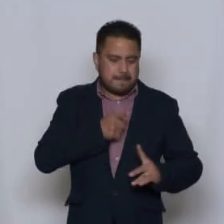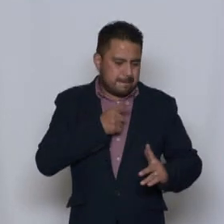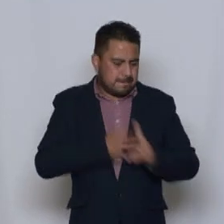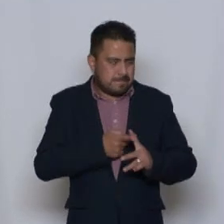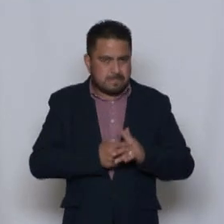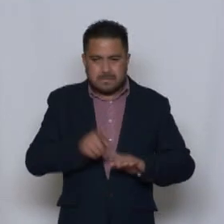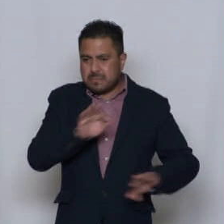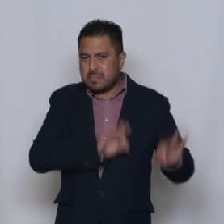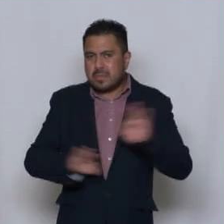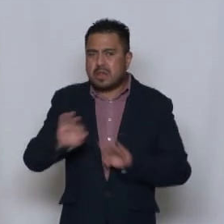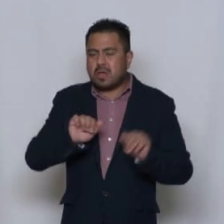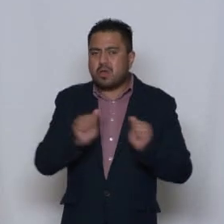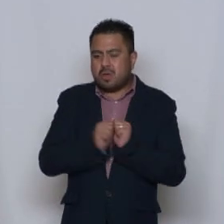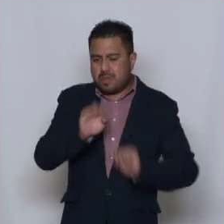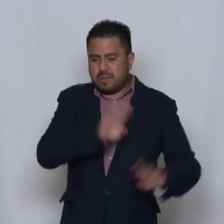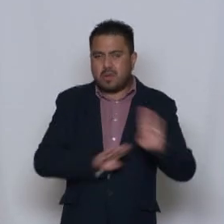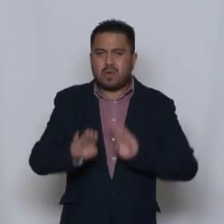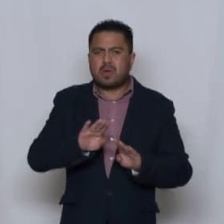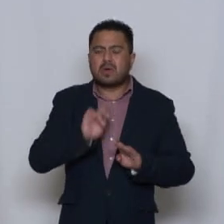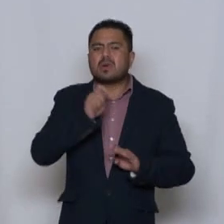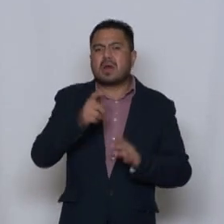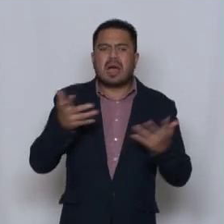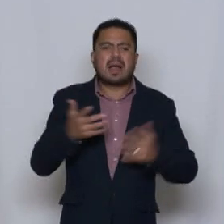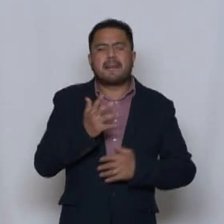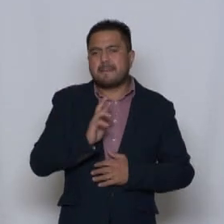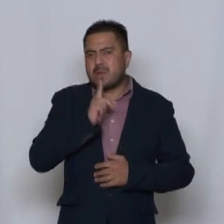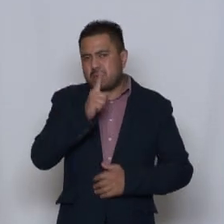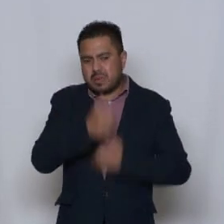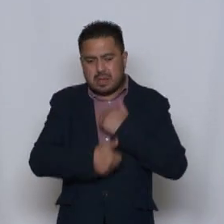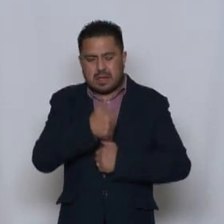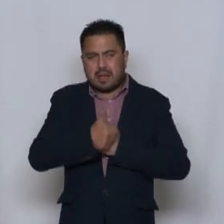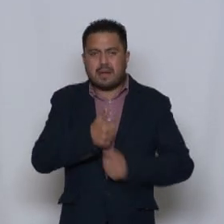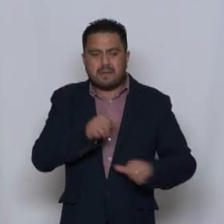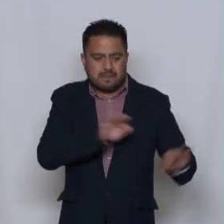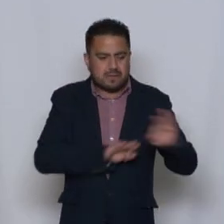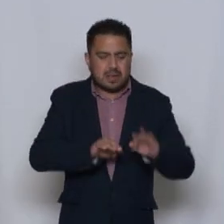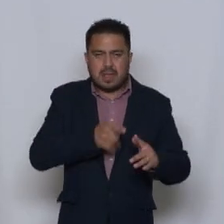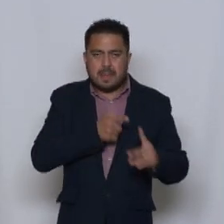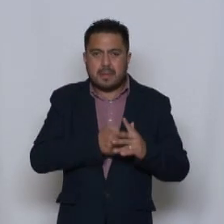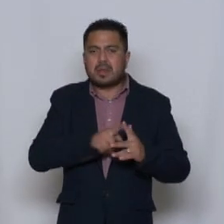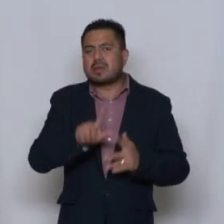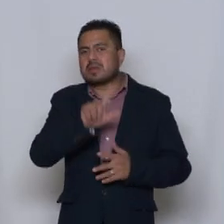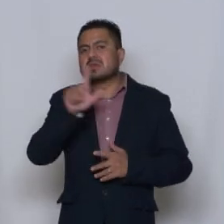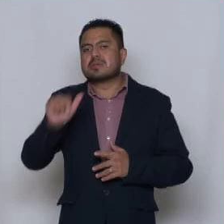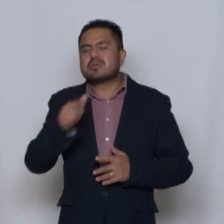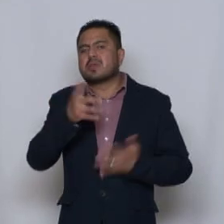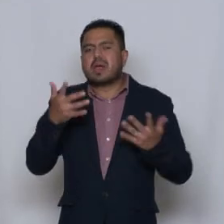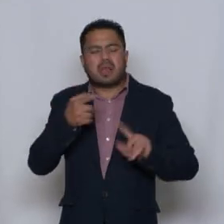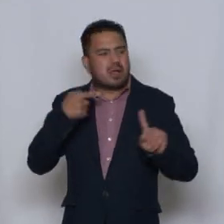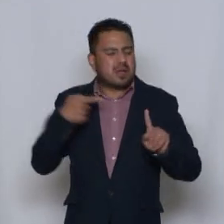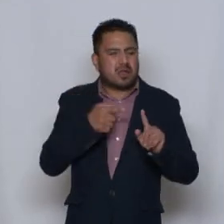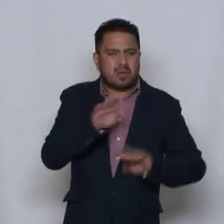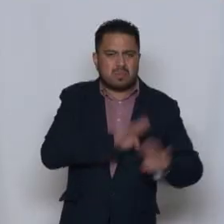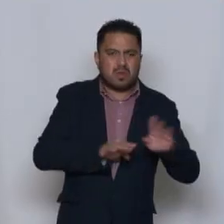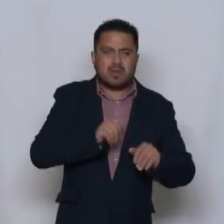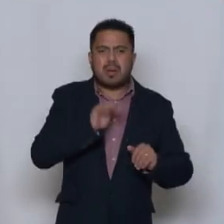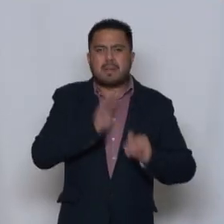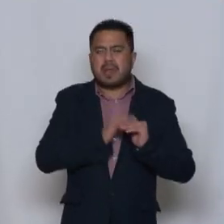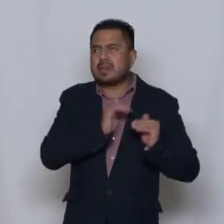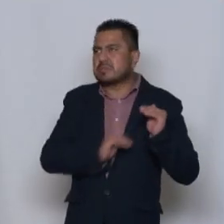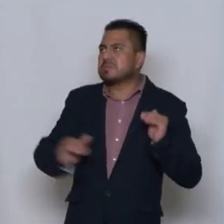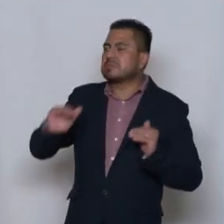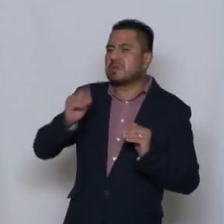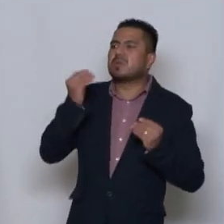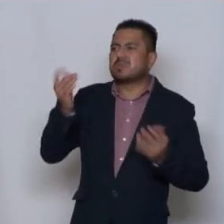matemáticas y física en biología es que hagan mejor una carrera en física y matemáticas y después regresen a la biología en los posgrados. Bueno,